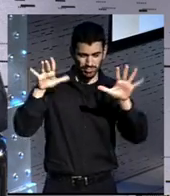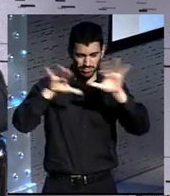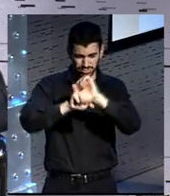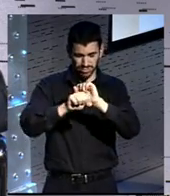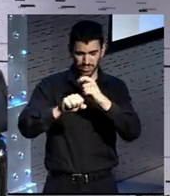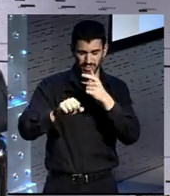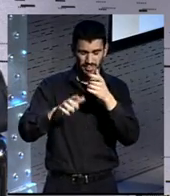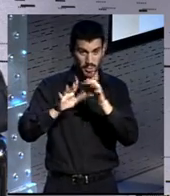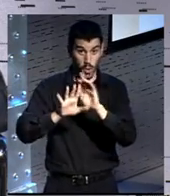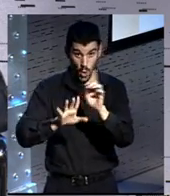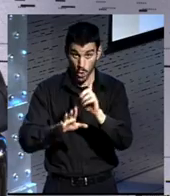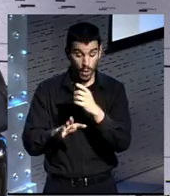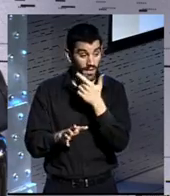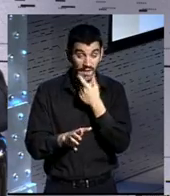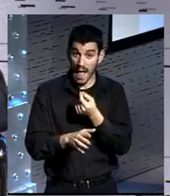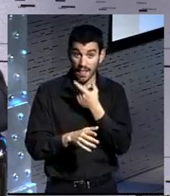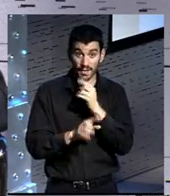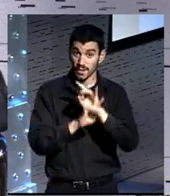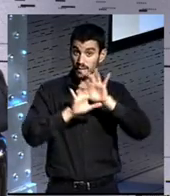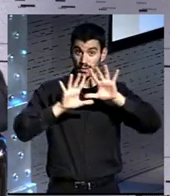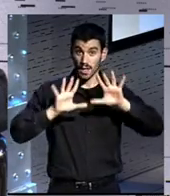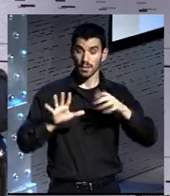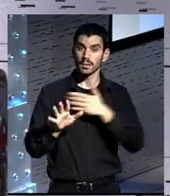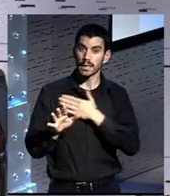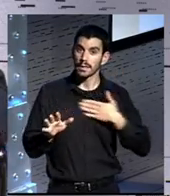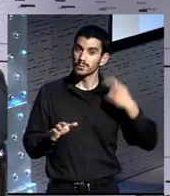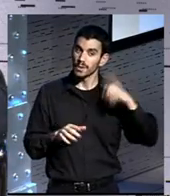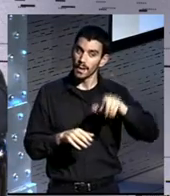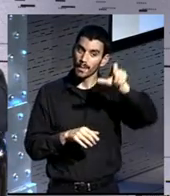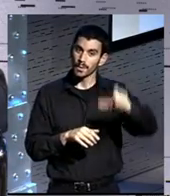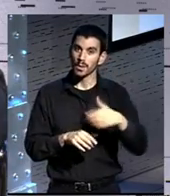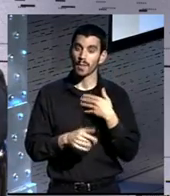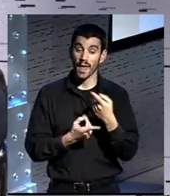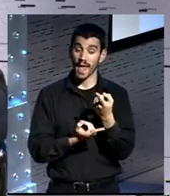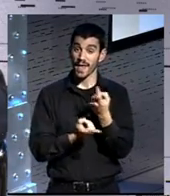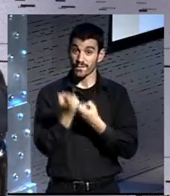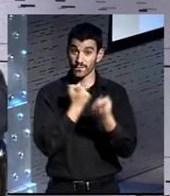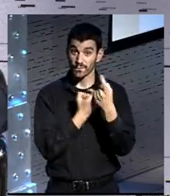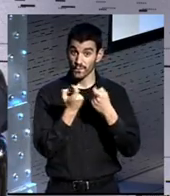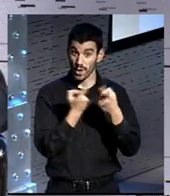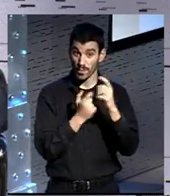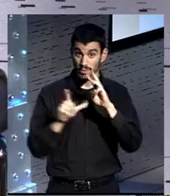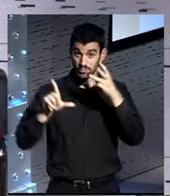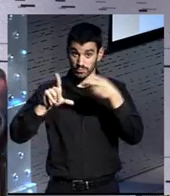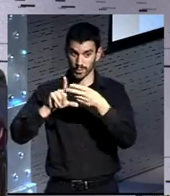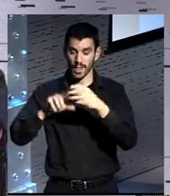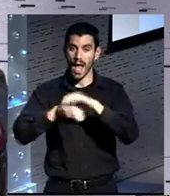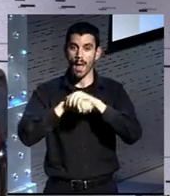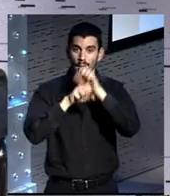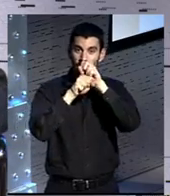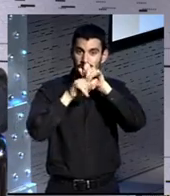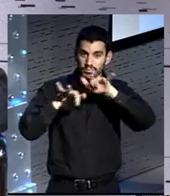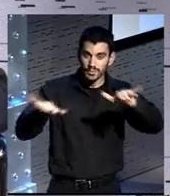con el cliente. Intentamos incluso que el cliente comparta información financiera del portal con sus amigos a través de